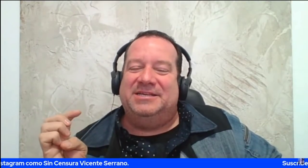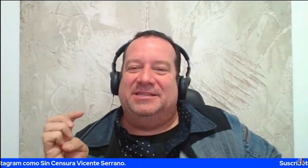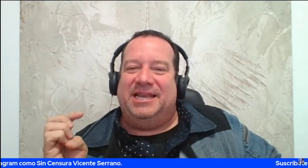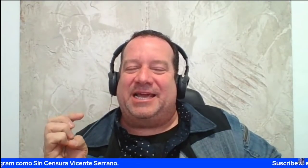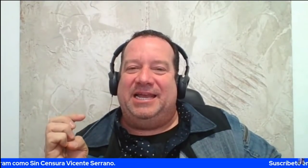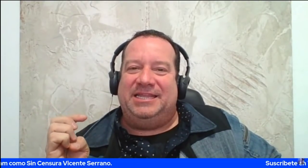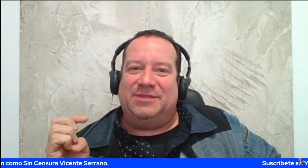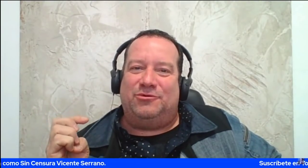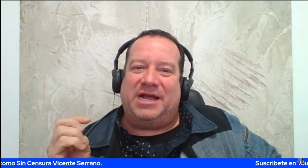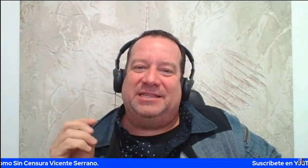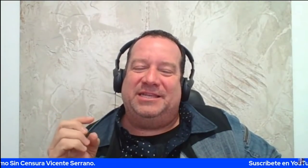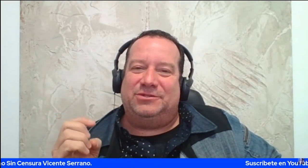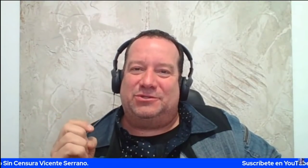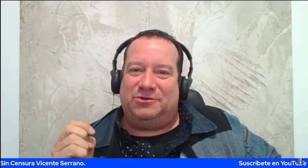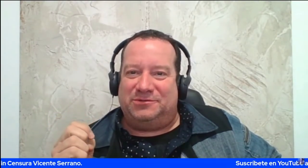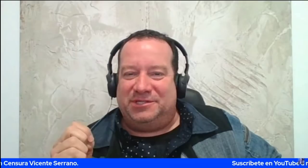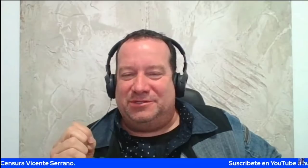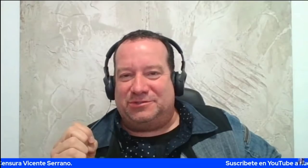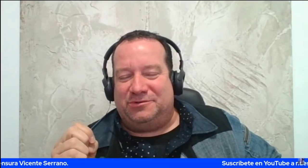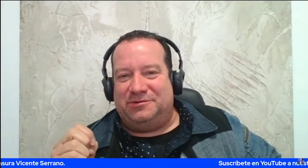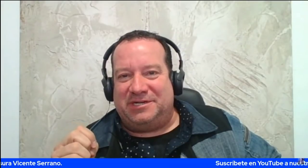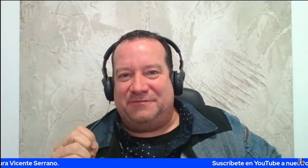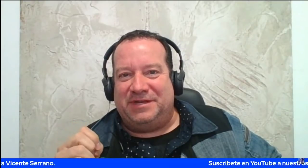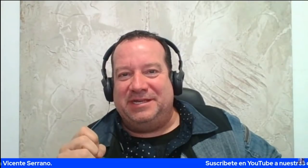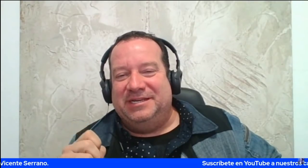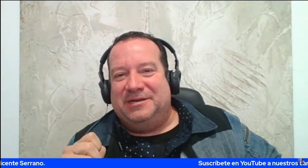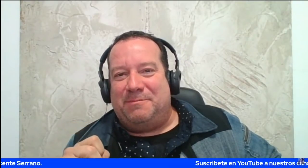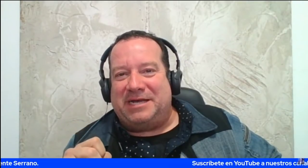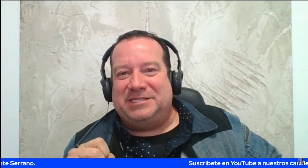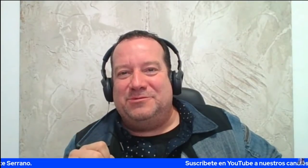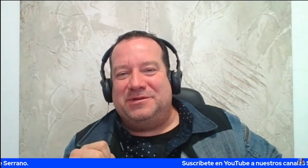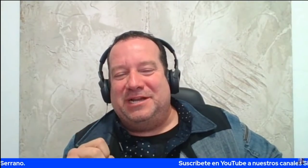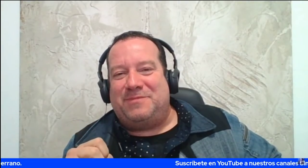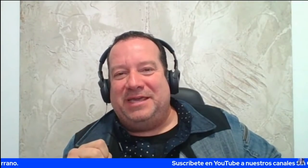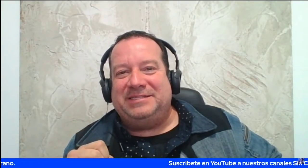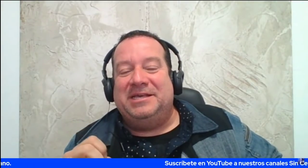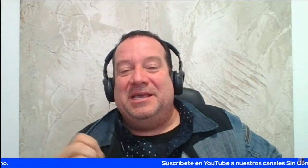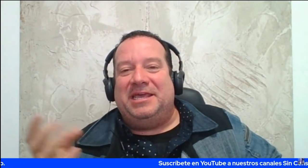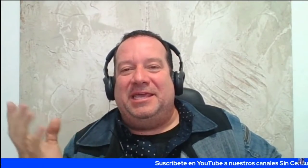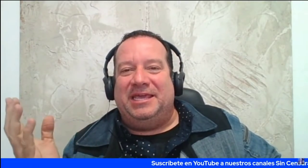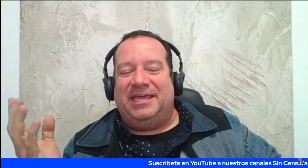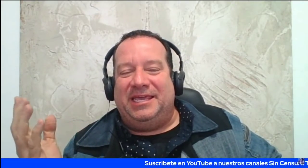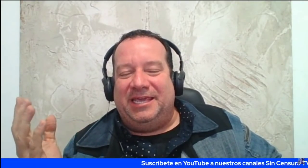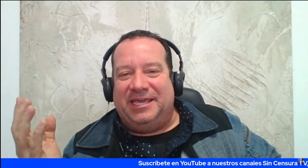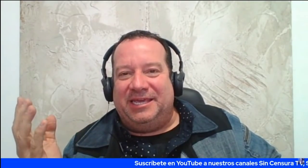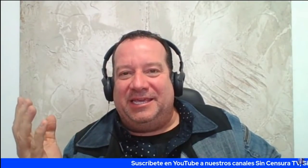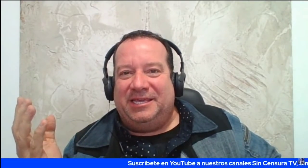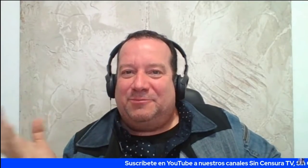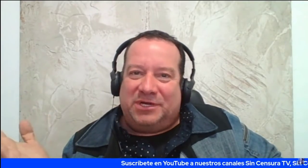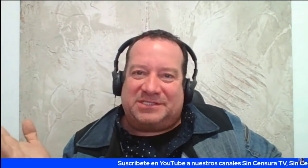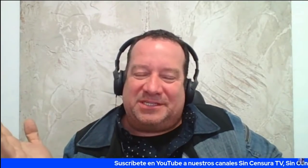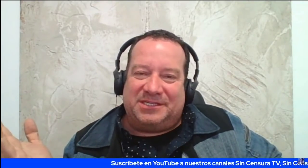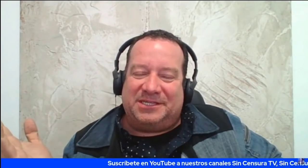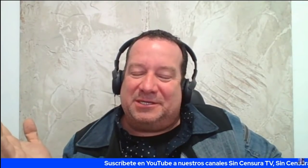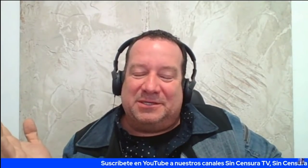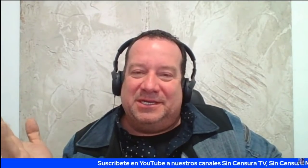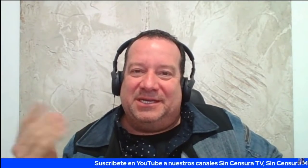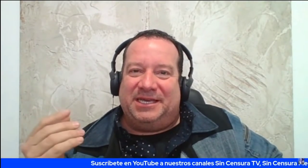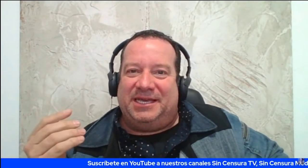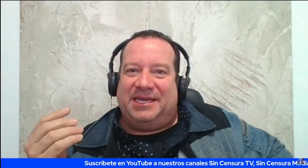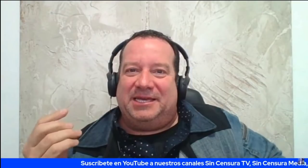de la calidad moral de nuestro jefe máximo en el país. Y pues,